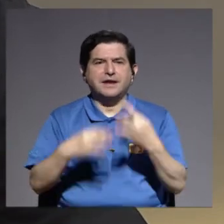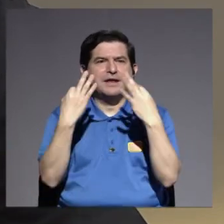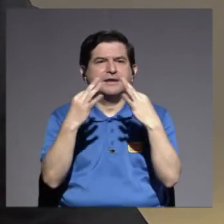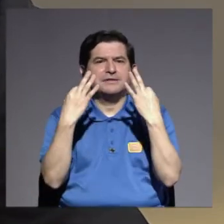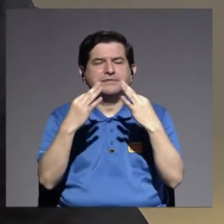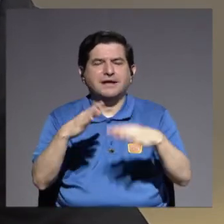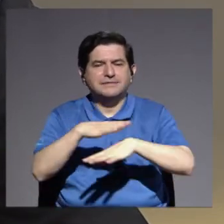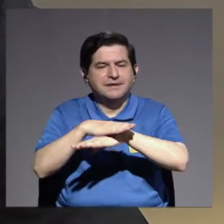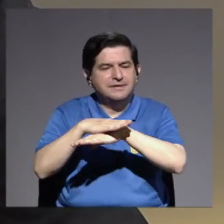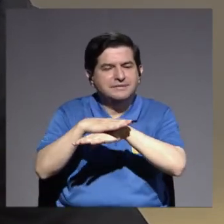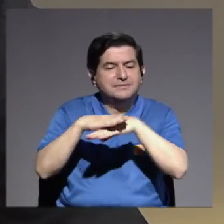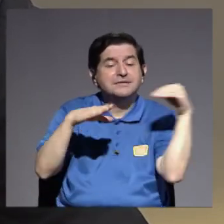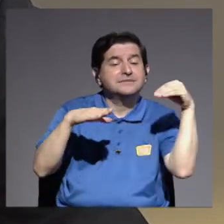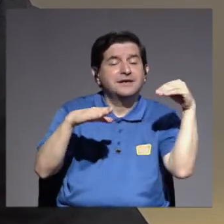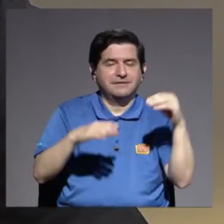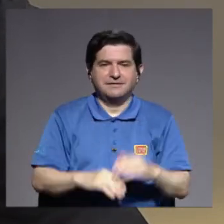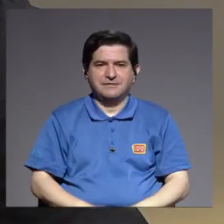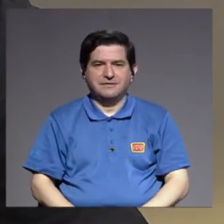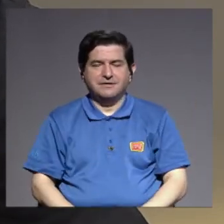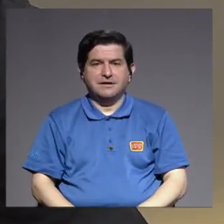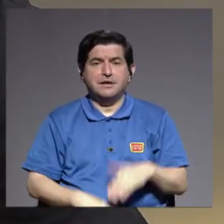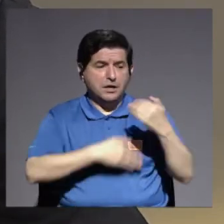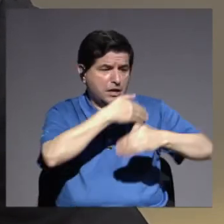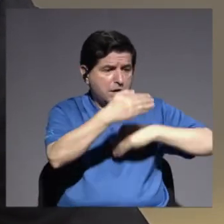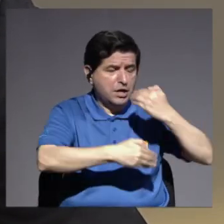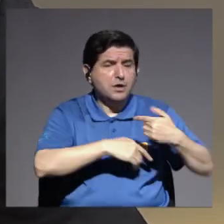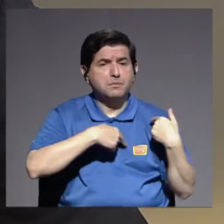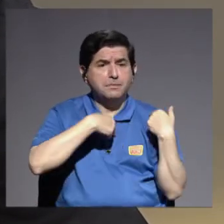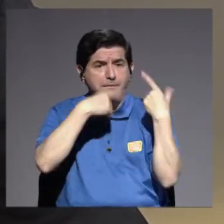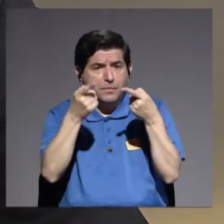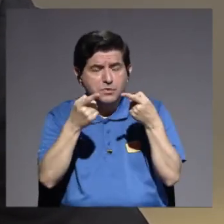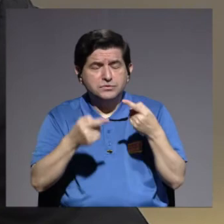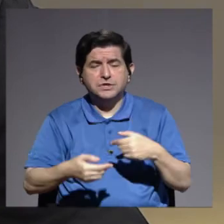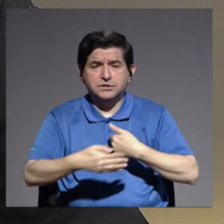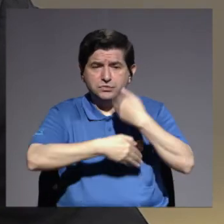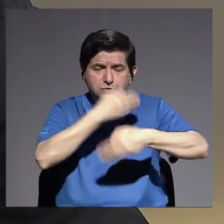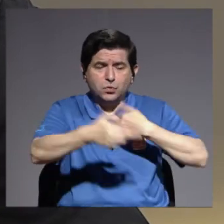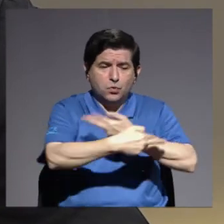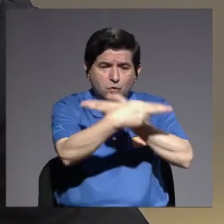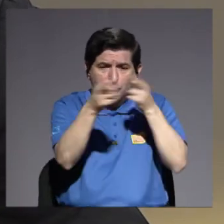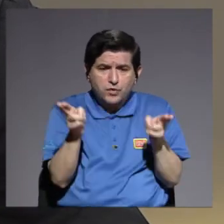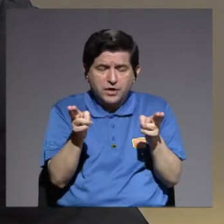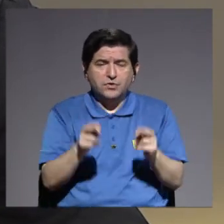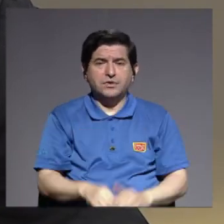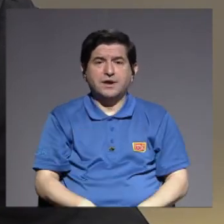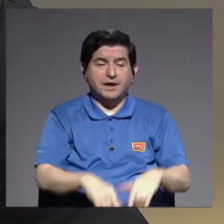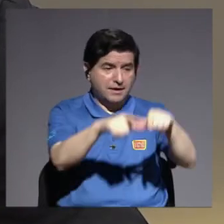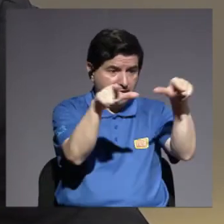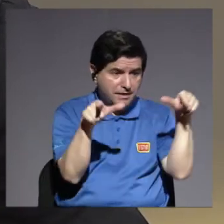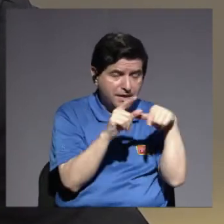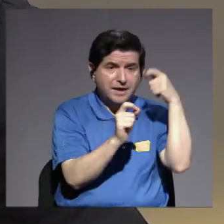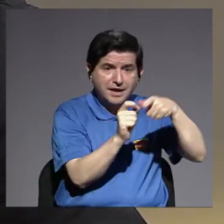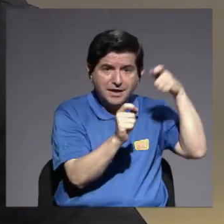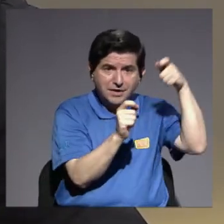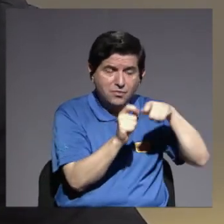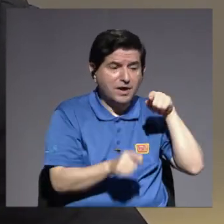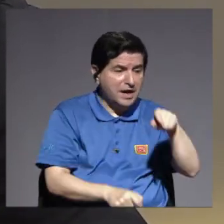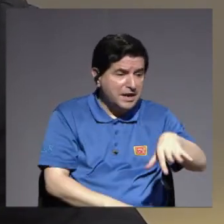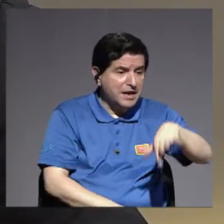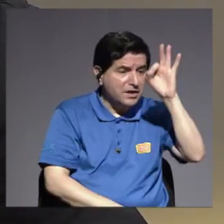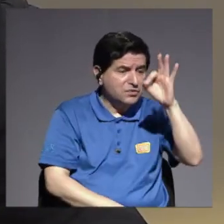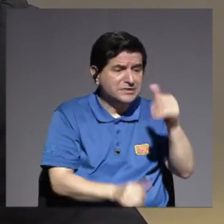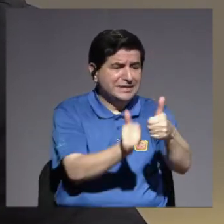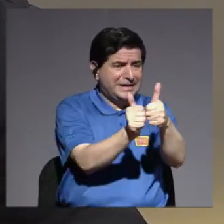más y llevar justamente estos procesos y regionalizarlos, ¿verdad? En las zonas en donde efectivamente encontramos